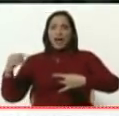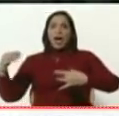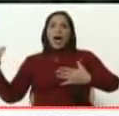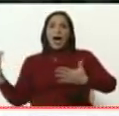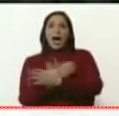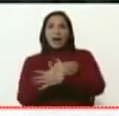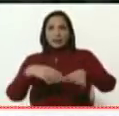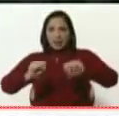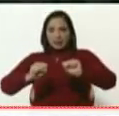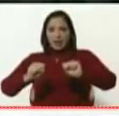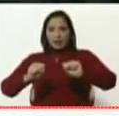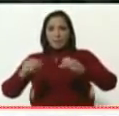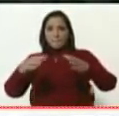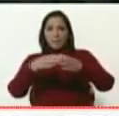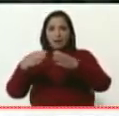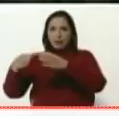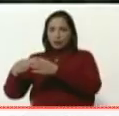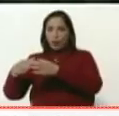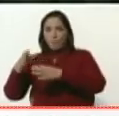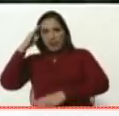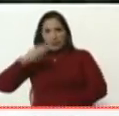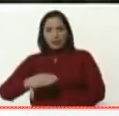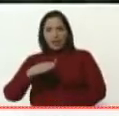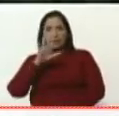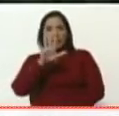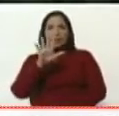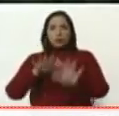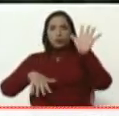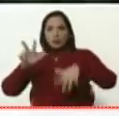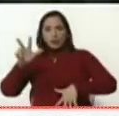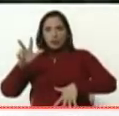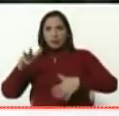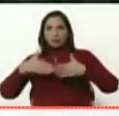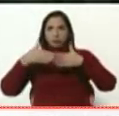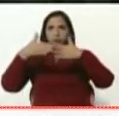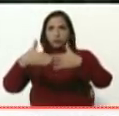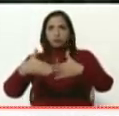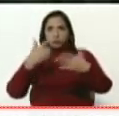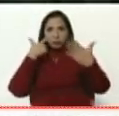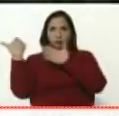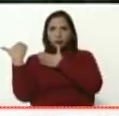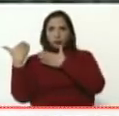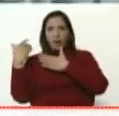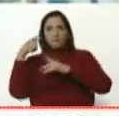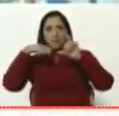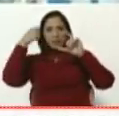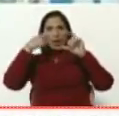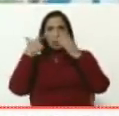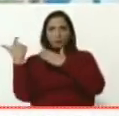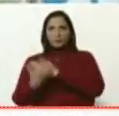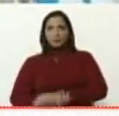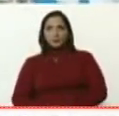batallón 513 de Infantería Mariano Montilla. Adelante, video.